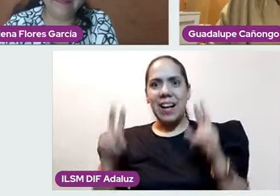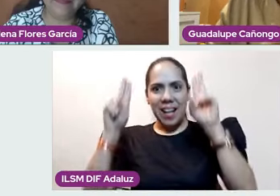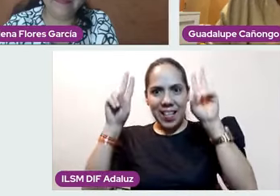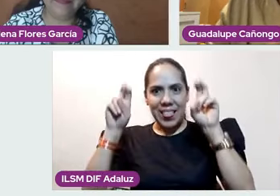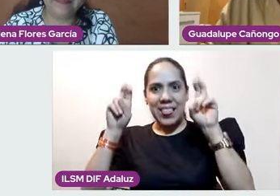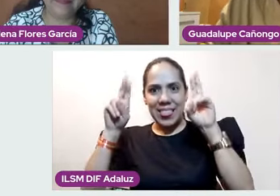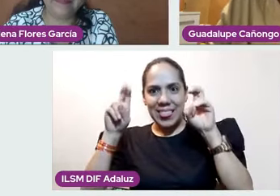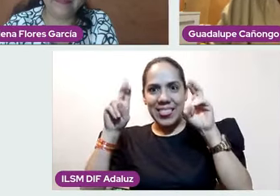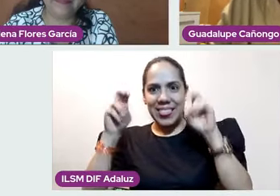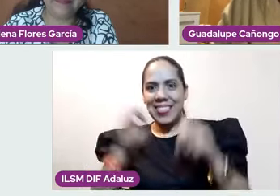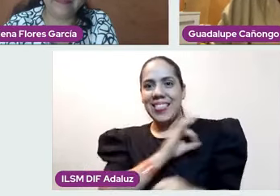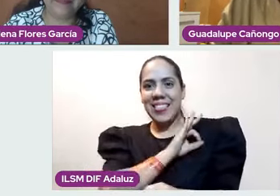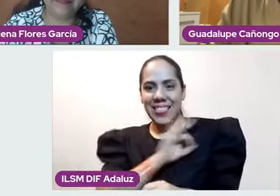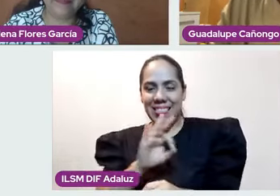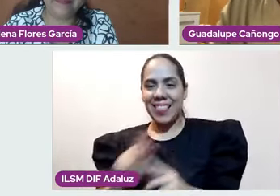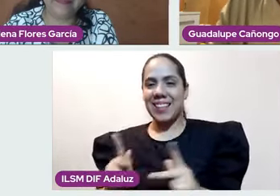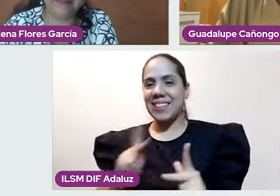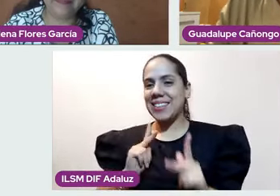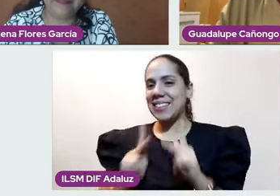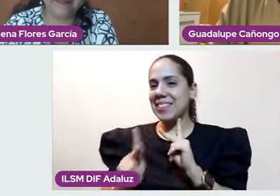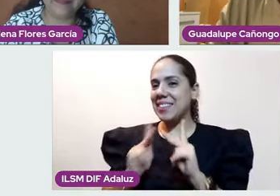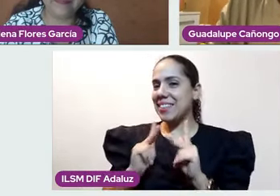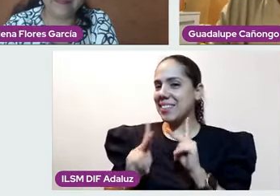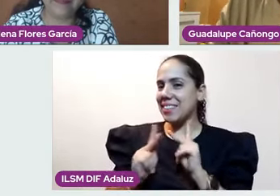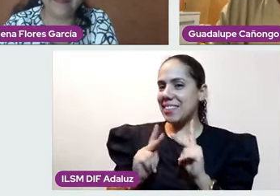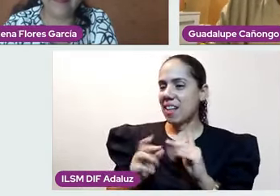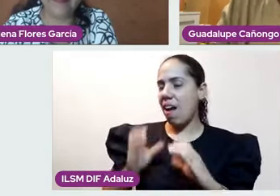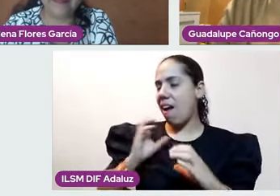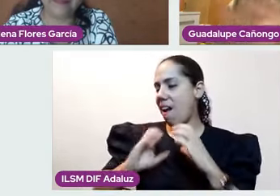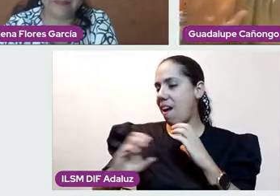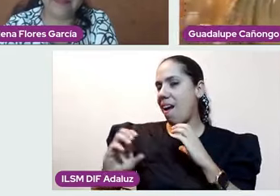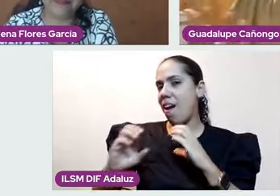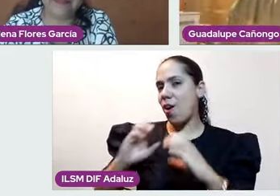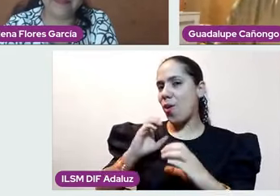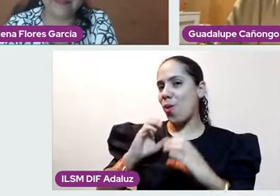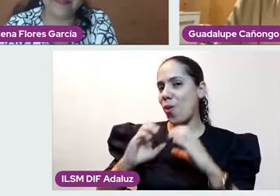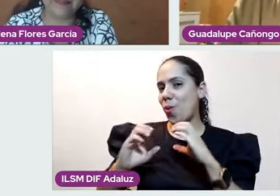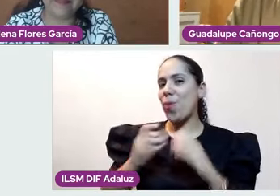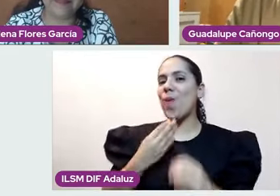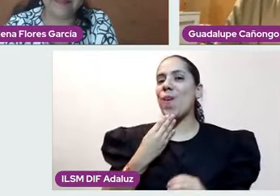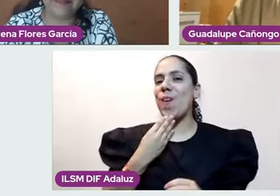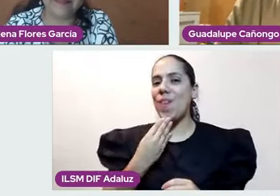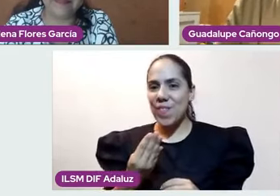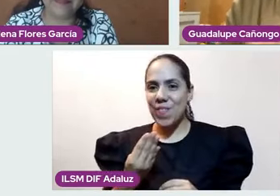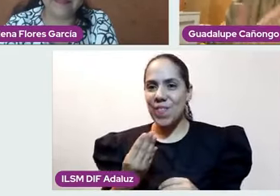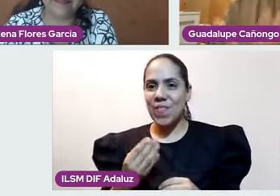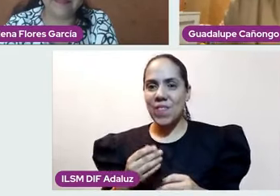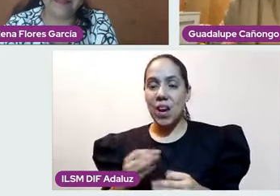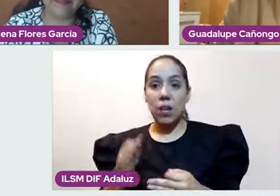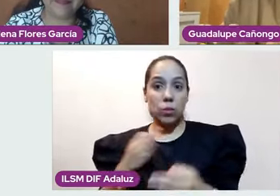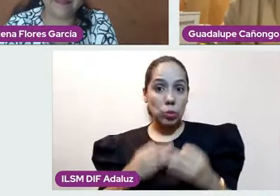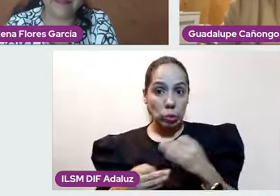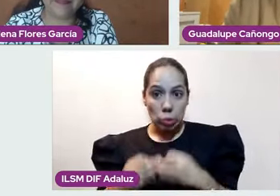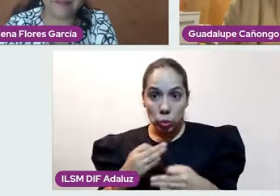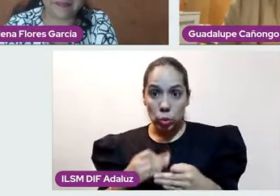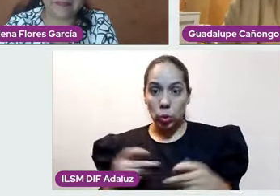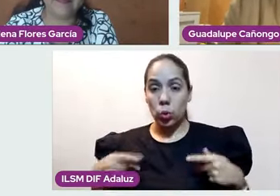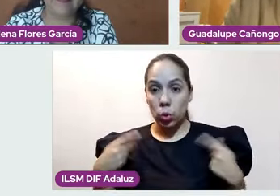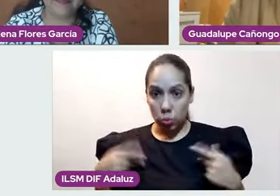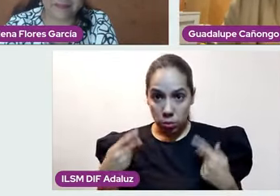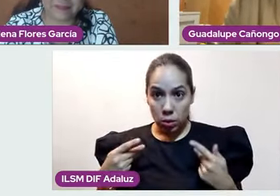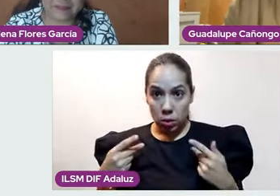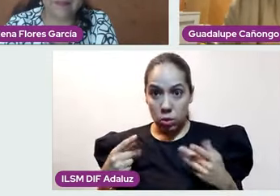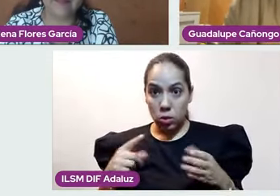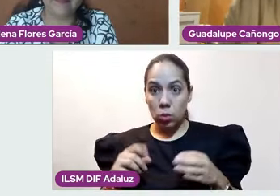verdad, son muchos los beneficios. Y la gente que tenga acceso, hay que seguir, ¿no? Hay